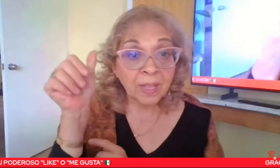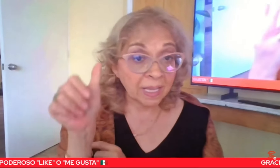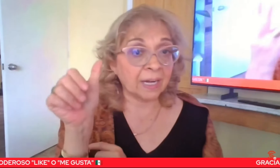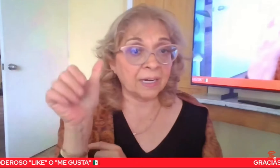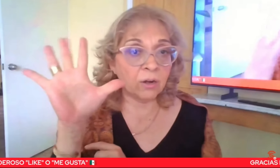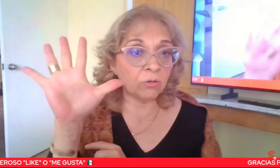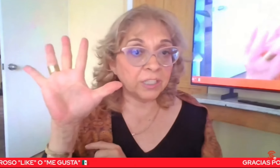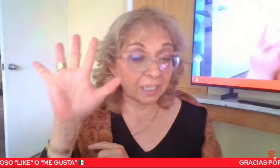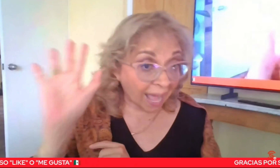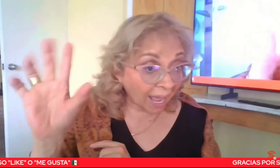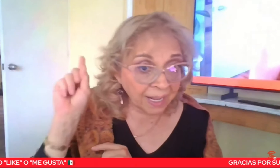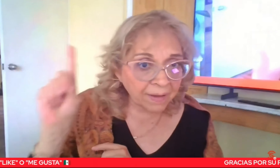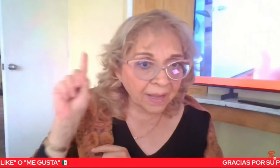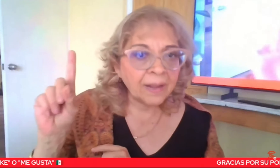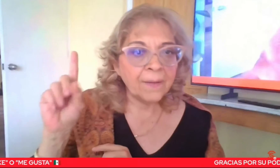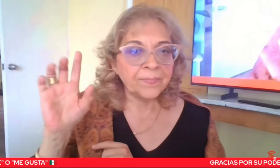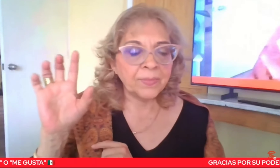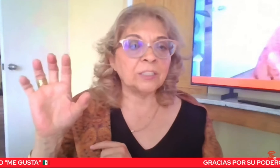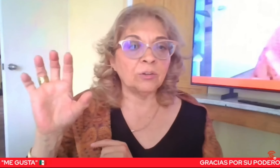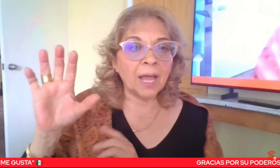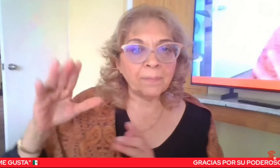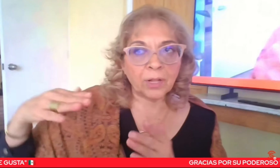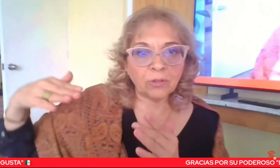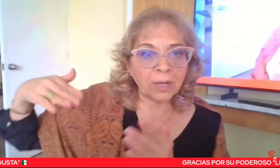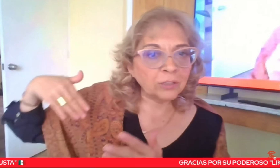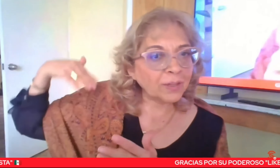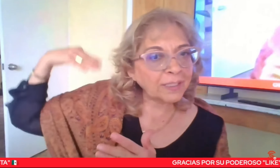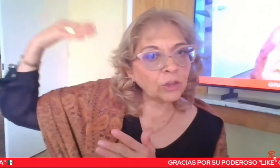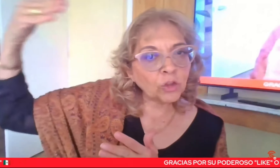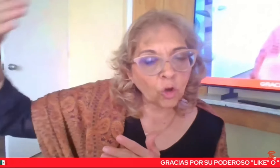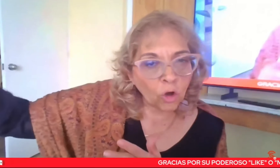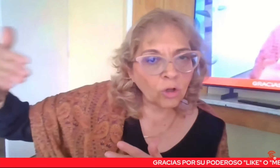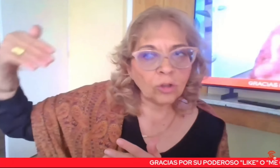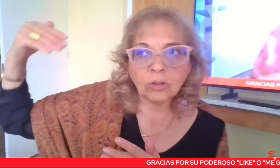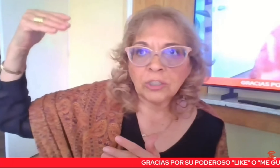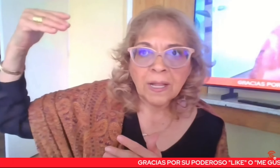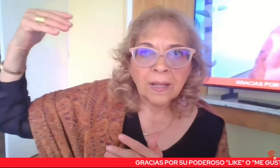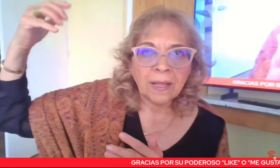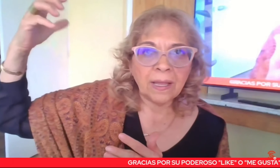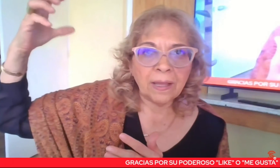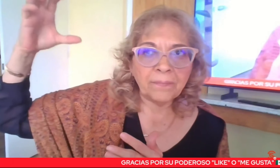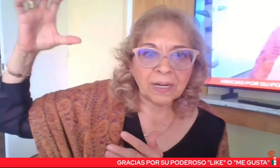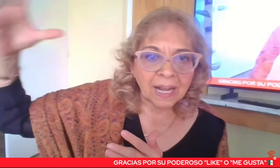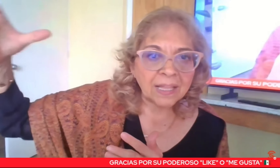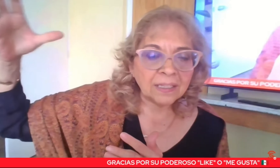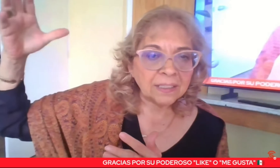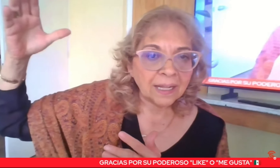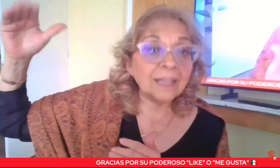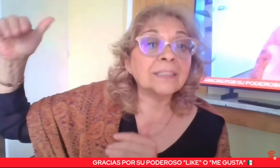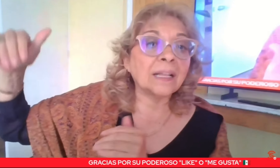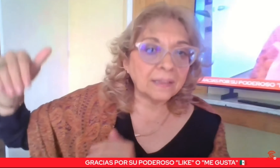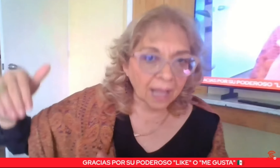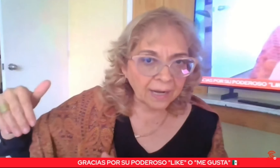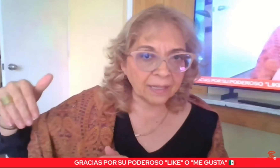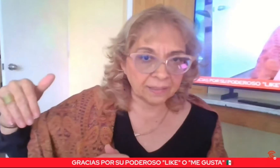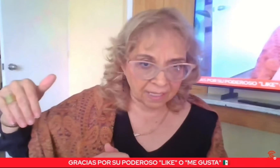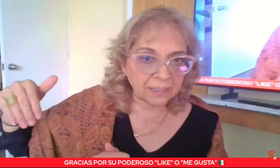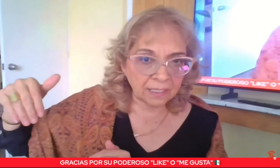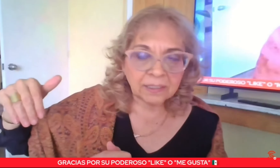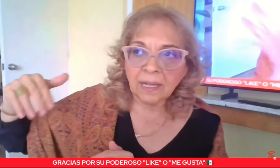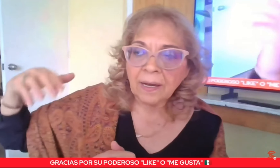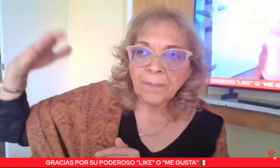y canal 11, a nivel nacional, porque todavía nos faltan todos los redes estatales